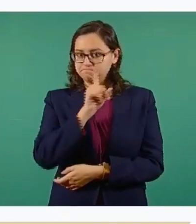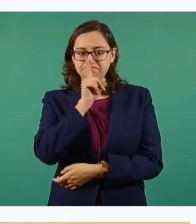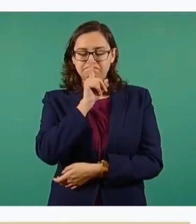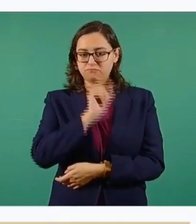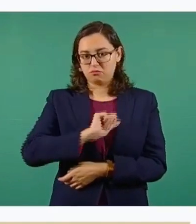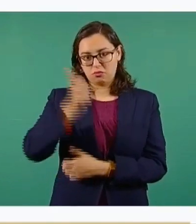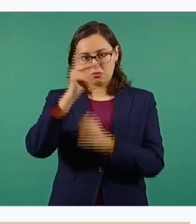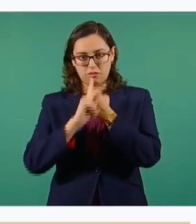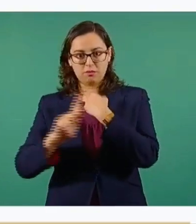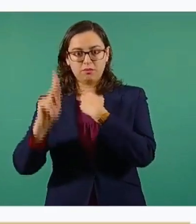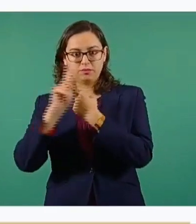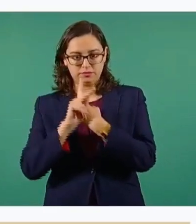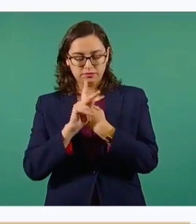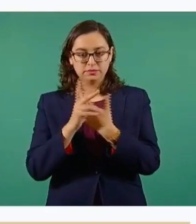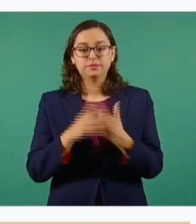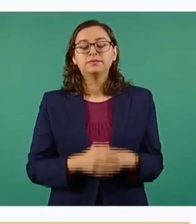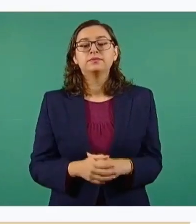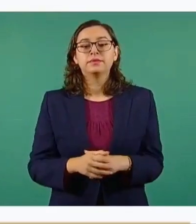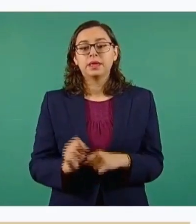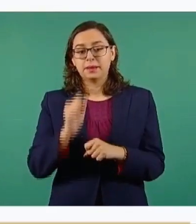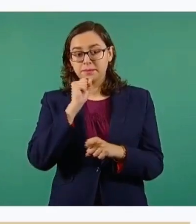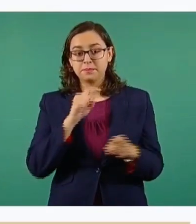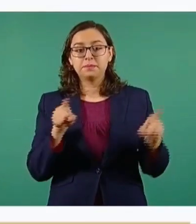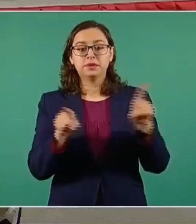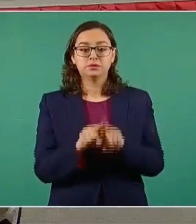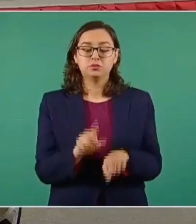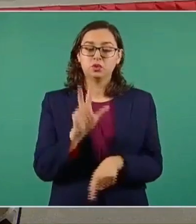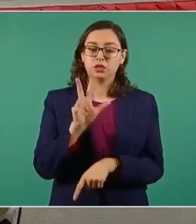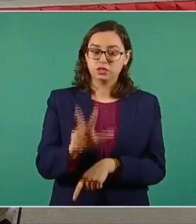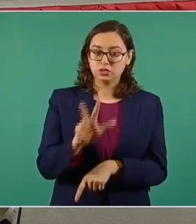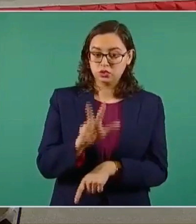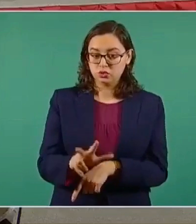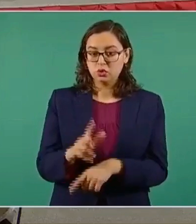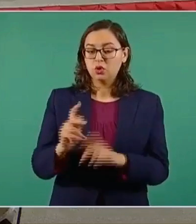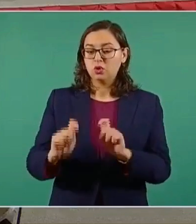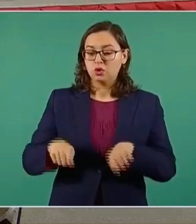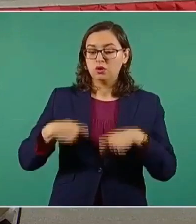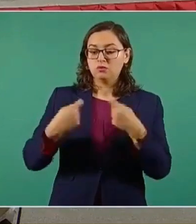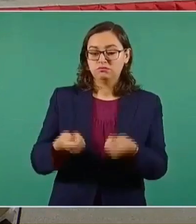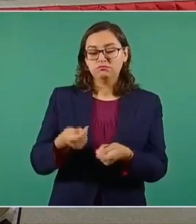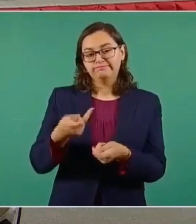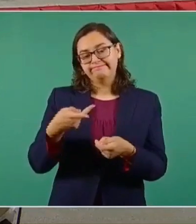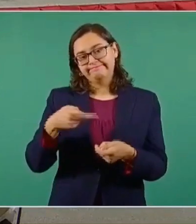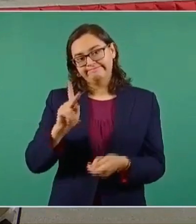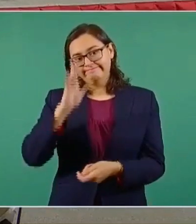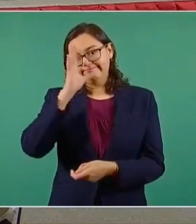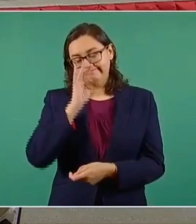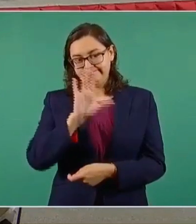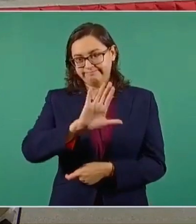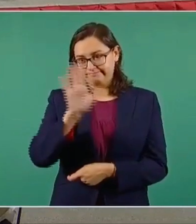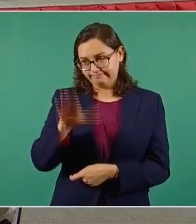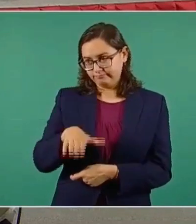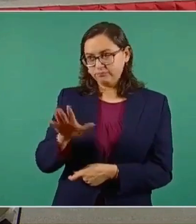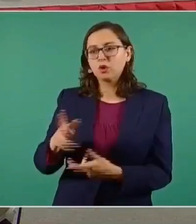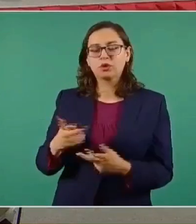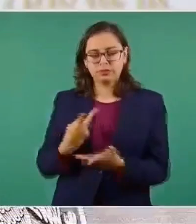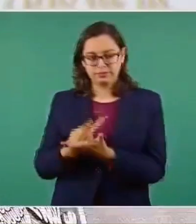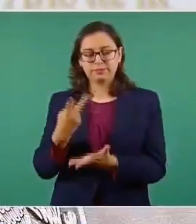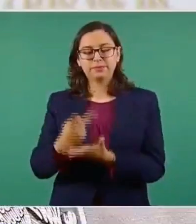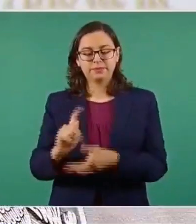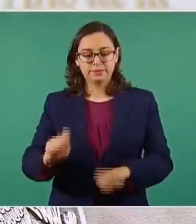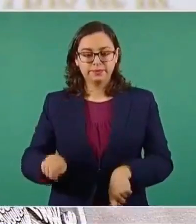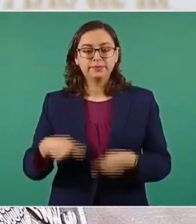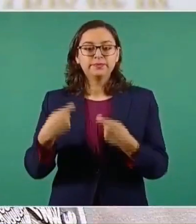18 condecoraciones póstumas. En el mapa que sigue, una de las solicitudes del Consejo es